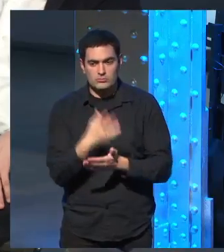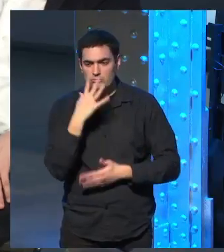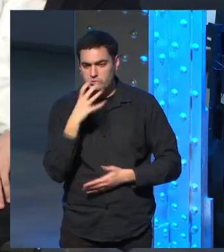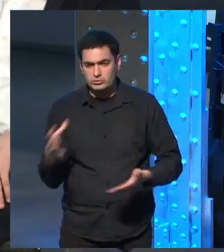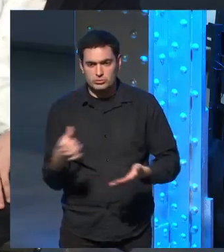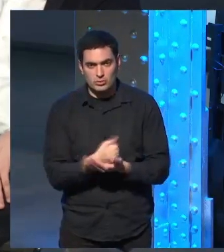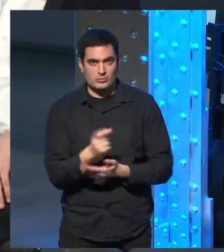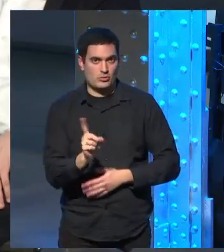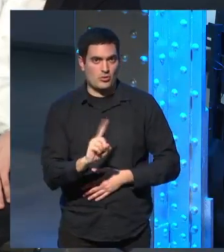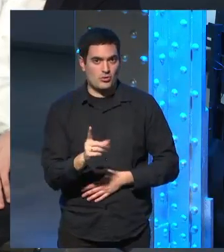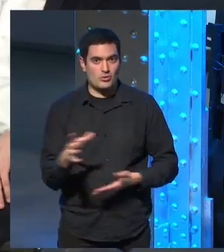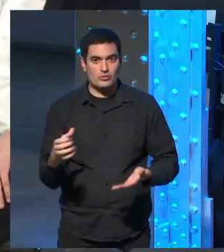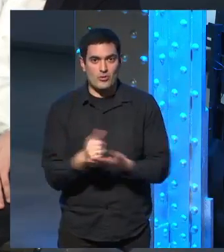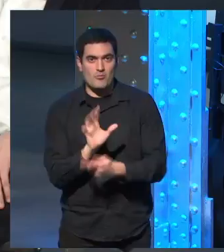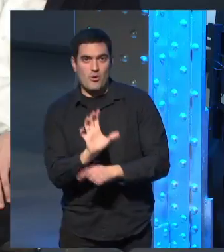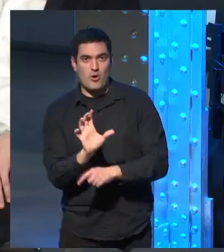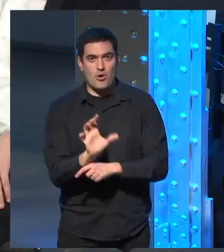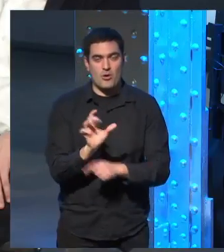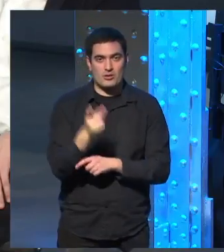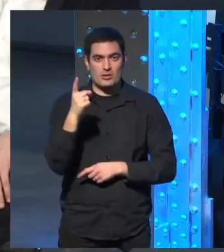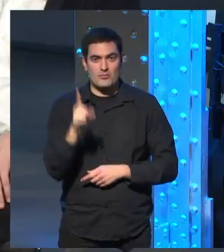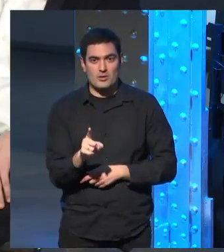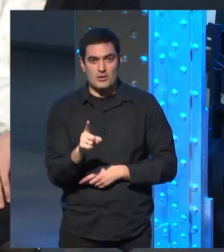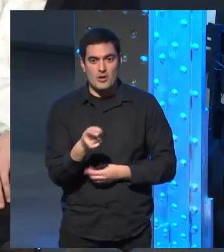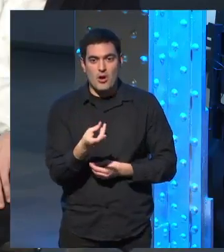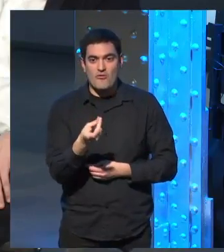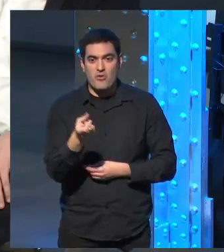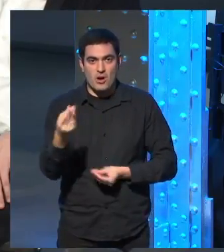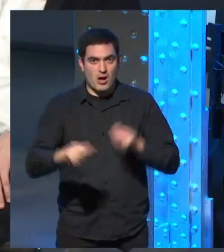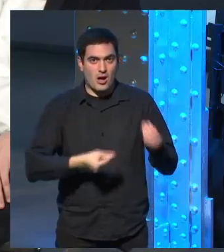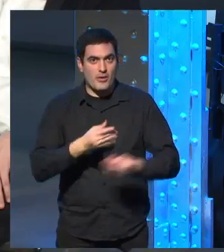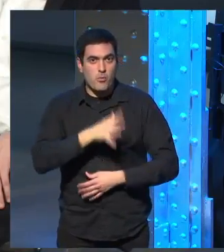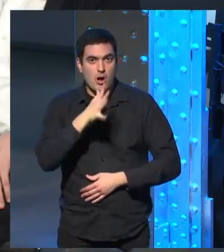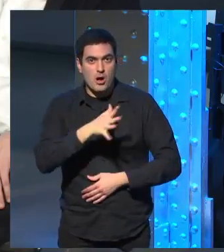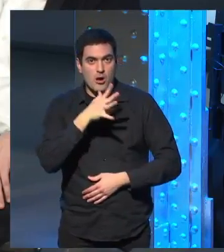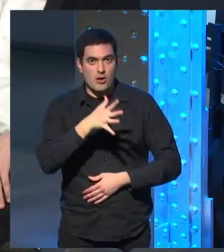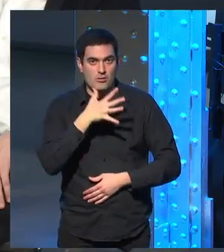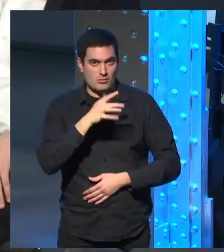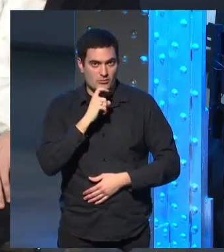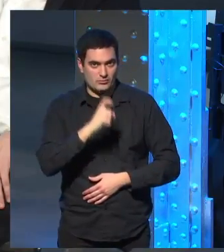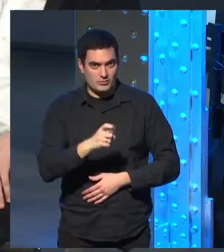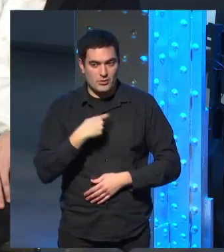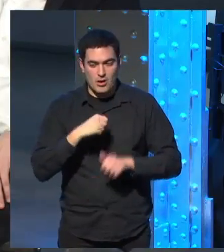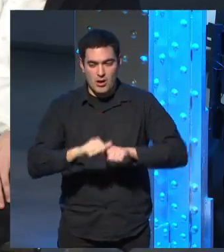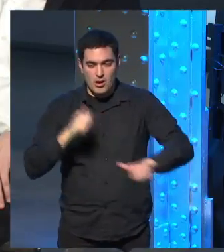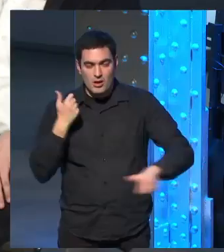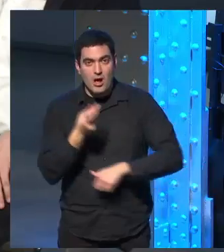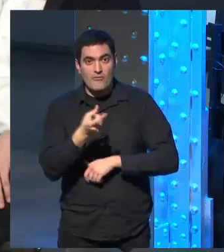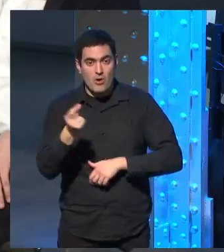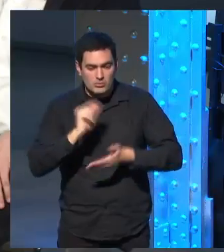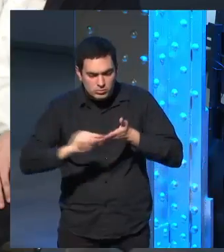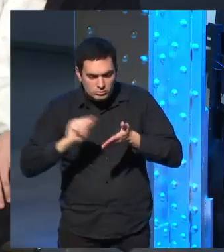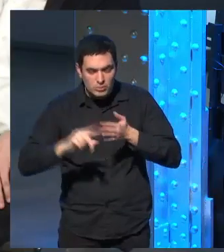serio, que todo es burla, y hace una fuga a 8 voces impresionante, ¿no? Que nunca había escrito una fuga de una